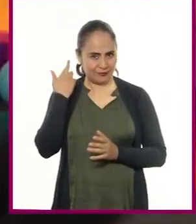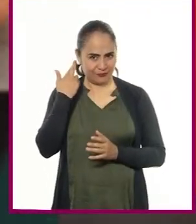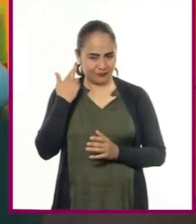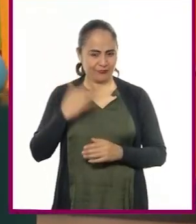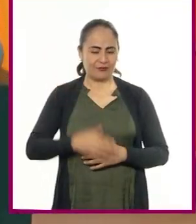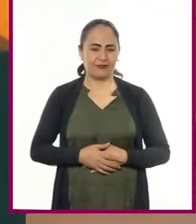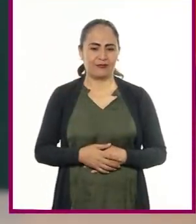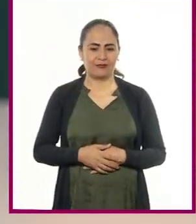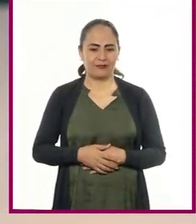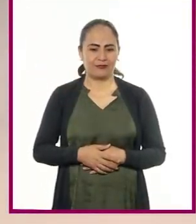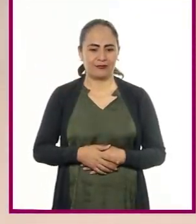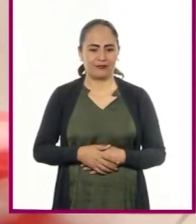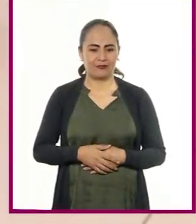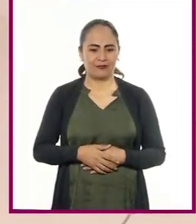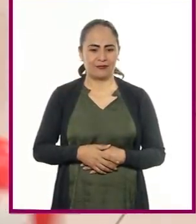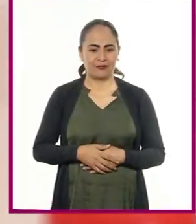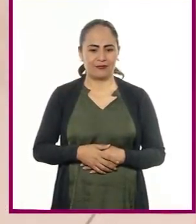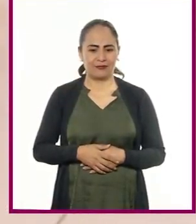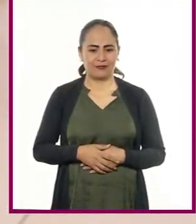Listo.